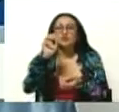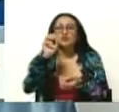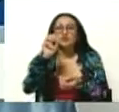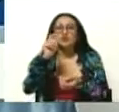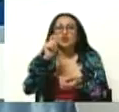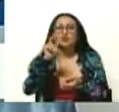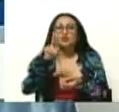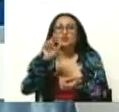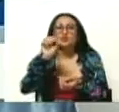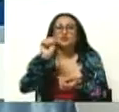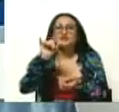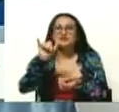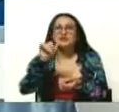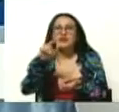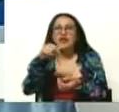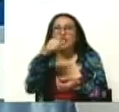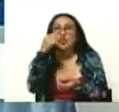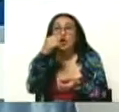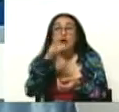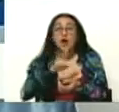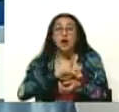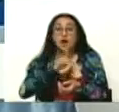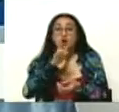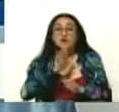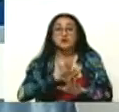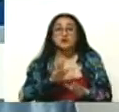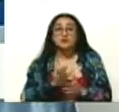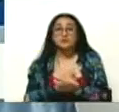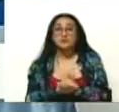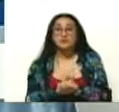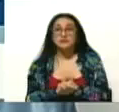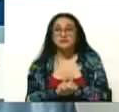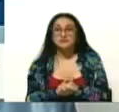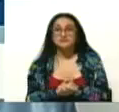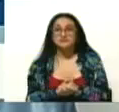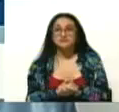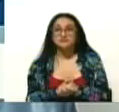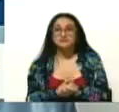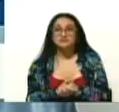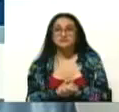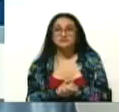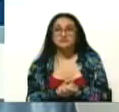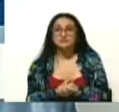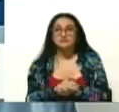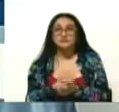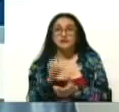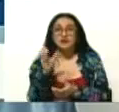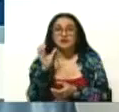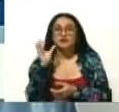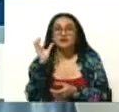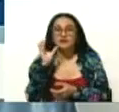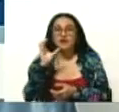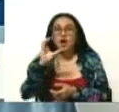Igual eso es una droga nefasta. ¿Qué recreativo puede tener tutsi? Una cocaína rosada,